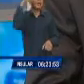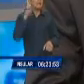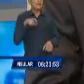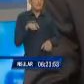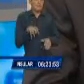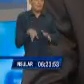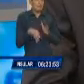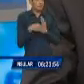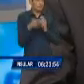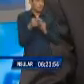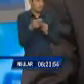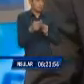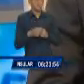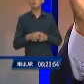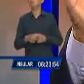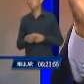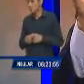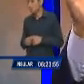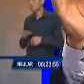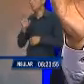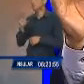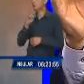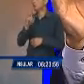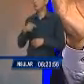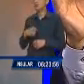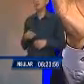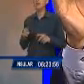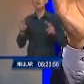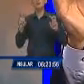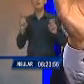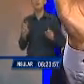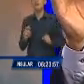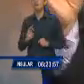un poco mayor. Mira, Carlos, lo que tú dices, este es un tema técnico.